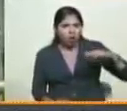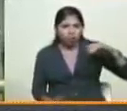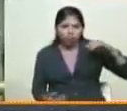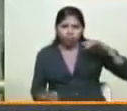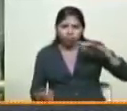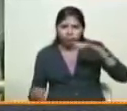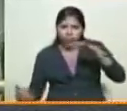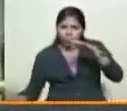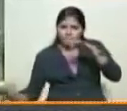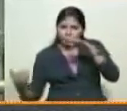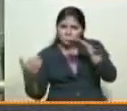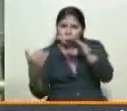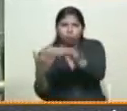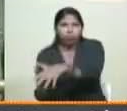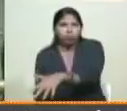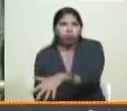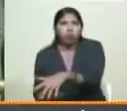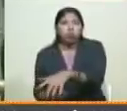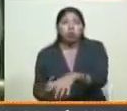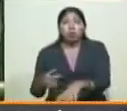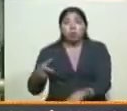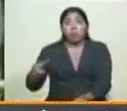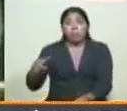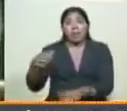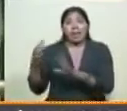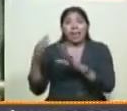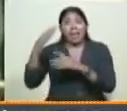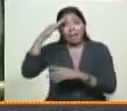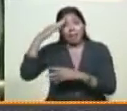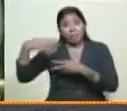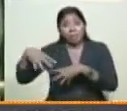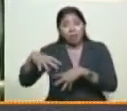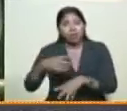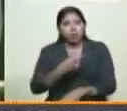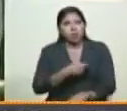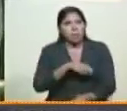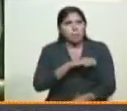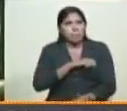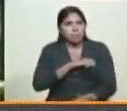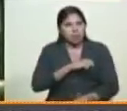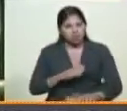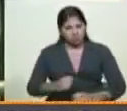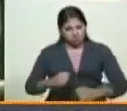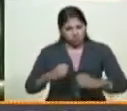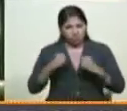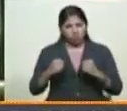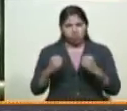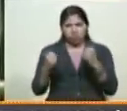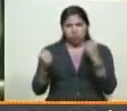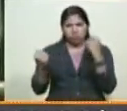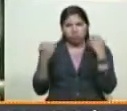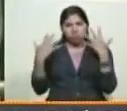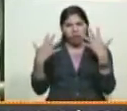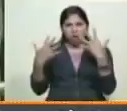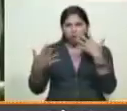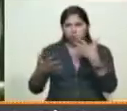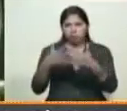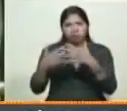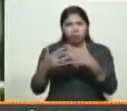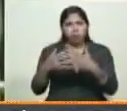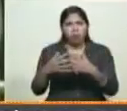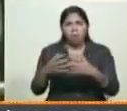España con sus manos, con su cuerpo, con piedras,